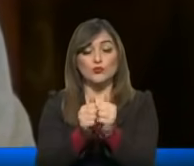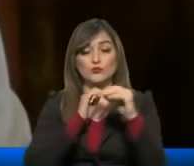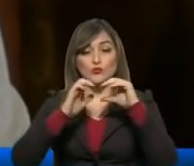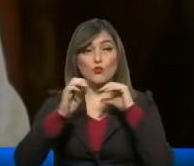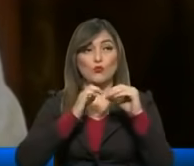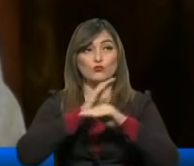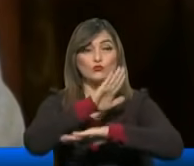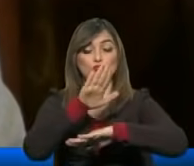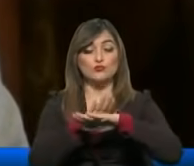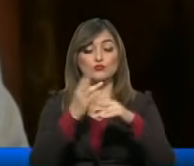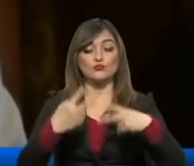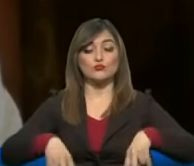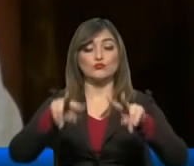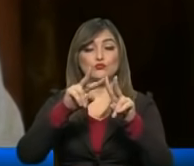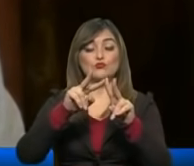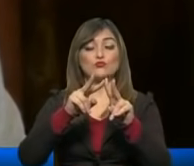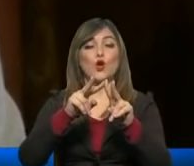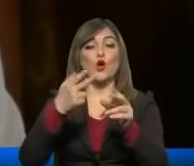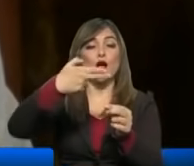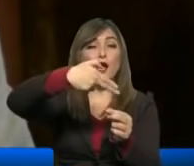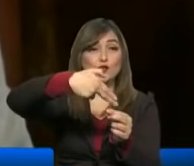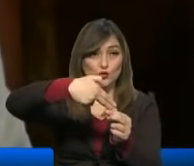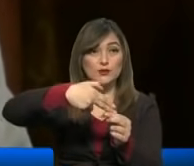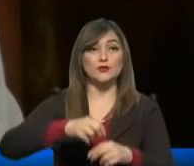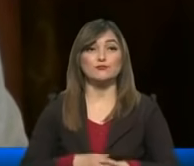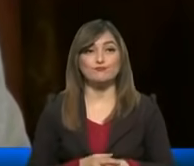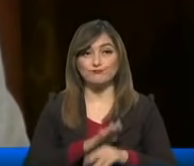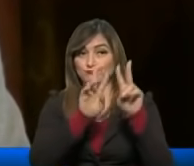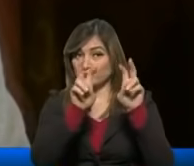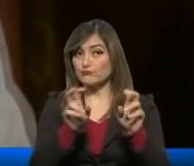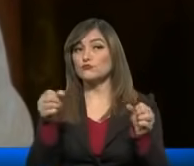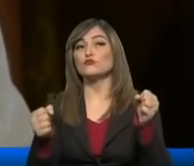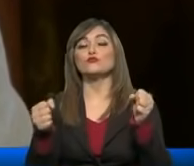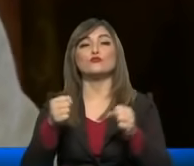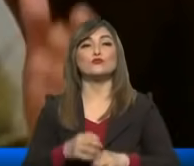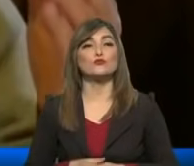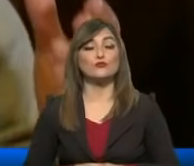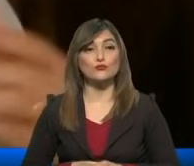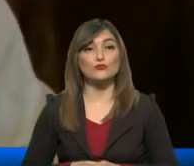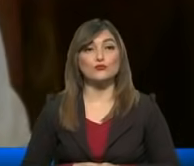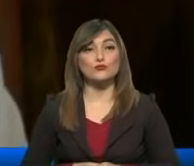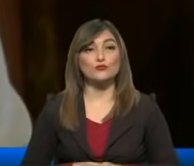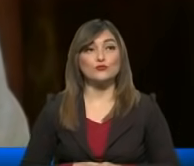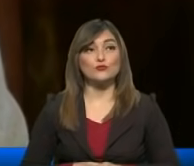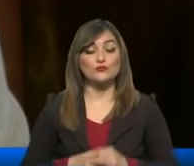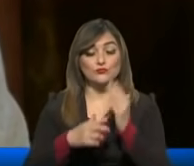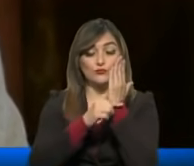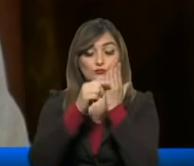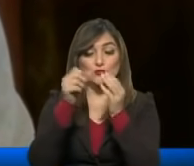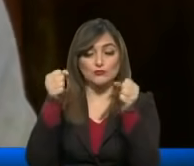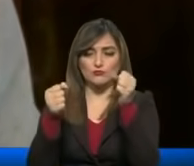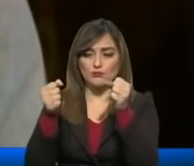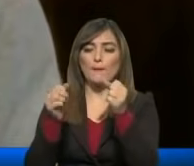conversar con todos ustedes los temas relativos al transporte. Al ministro de